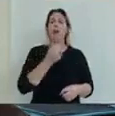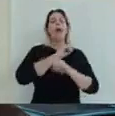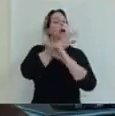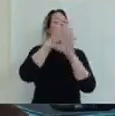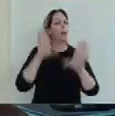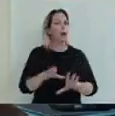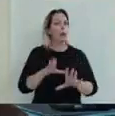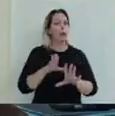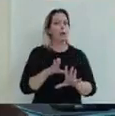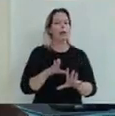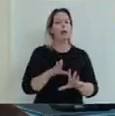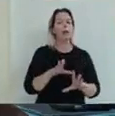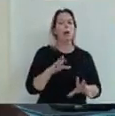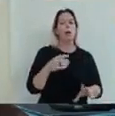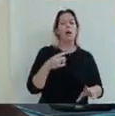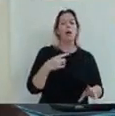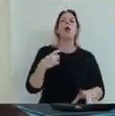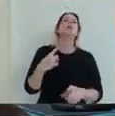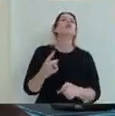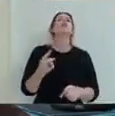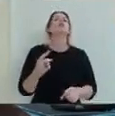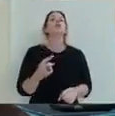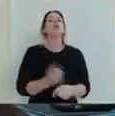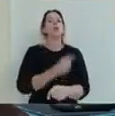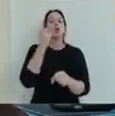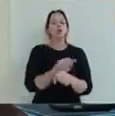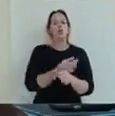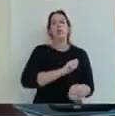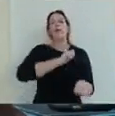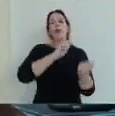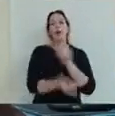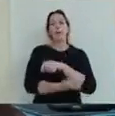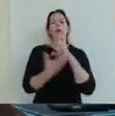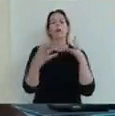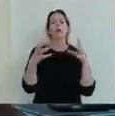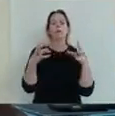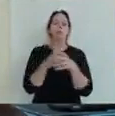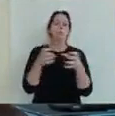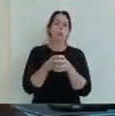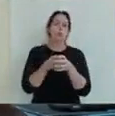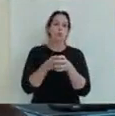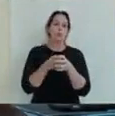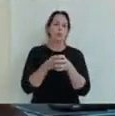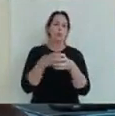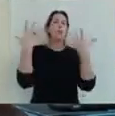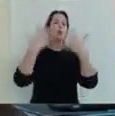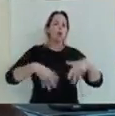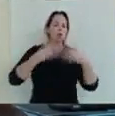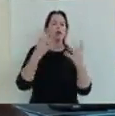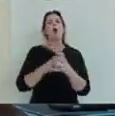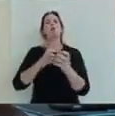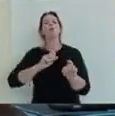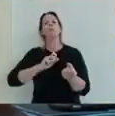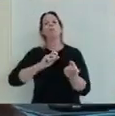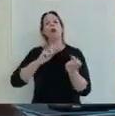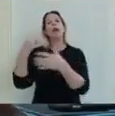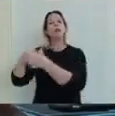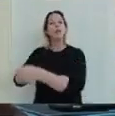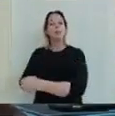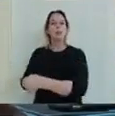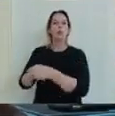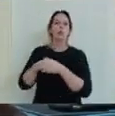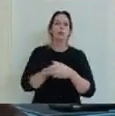este proyecto cuando está acompañado por más de una firma. A lo que hace referencia ahí es cuando hay un proyecto que presenta un